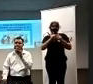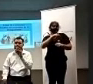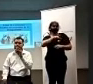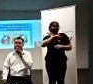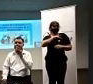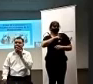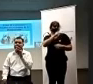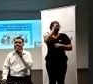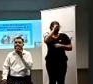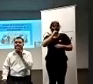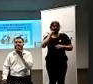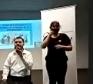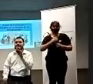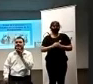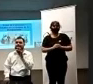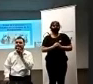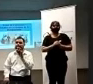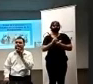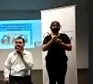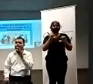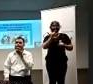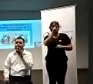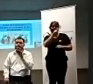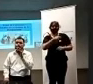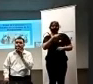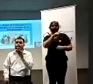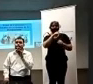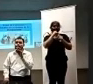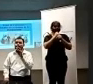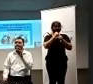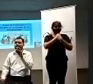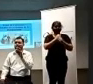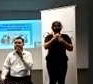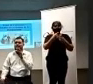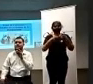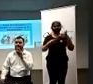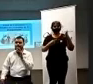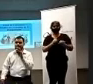estudian y que están soñando con